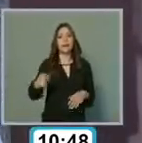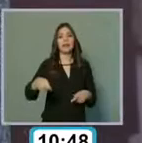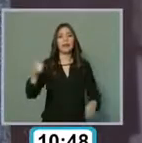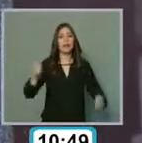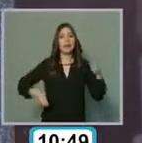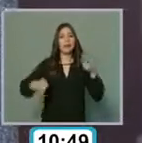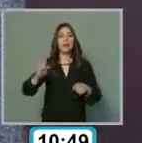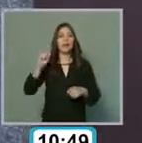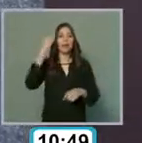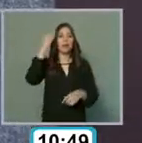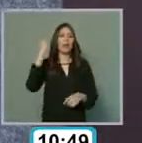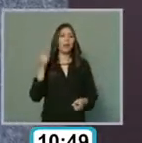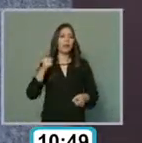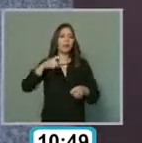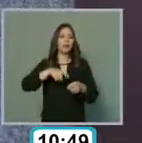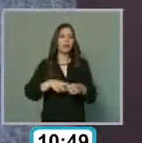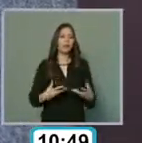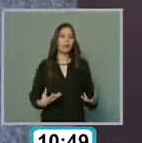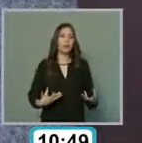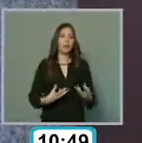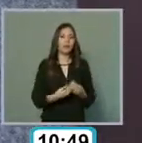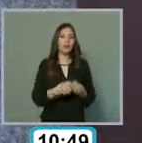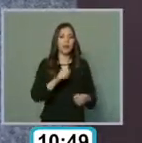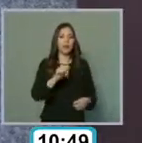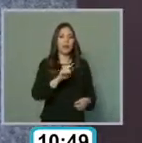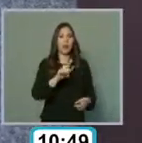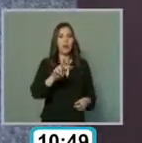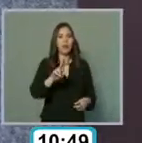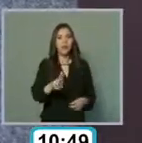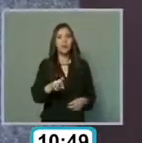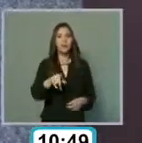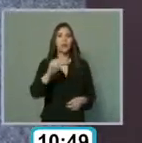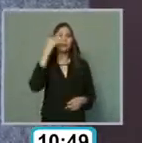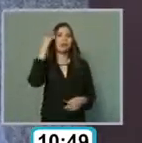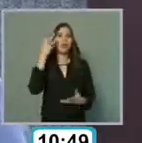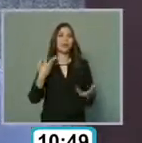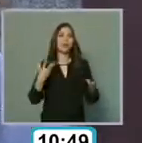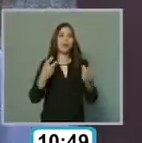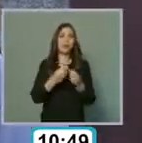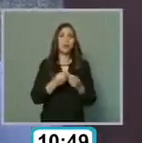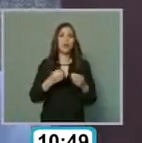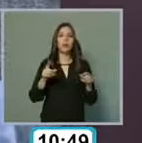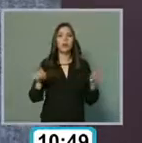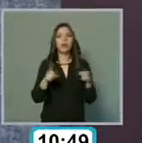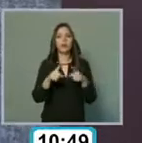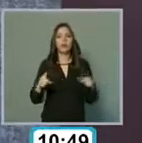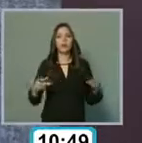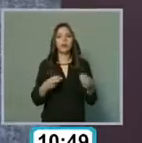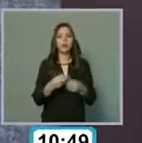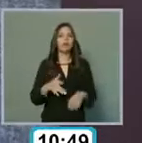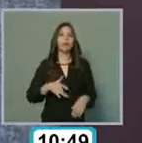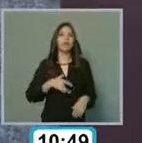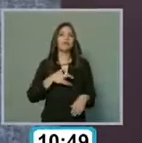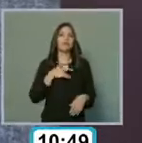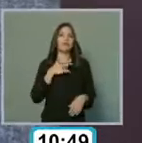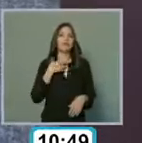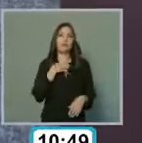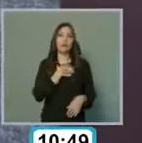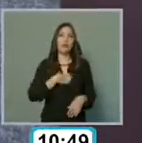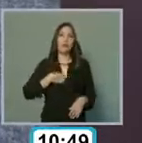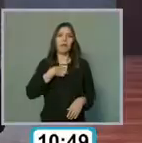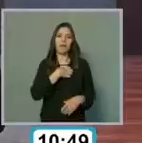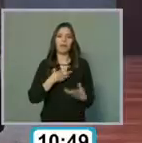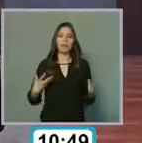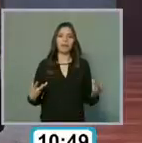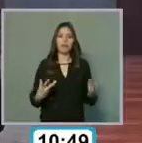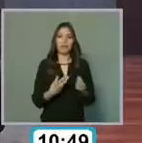entrar con Alu. Ajá. Tenemos poco tiempo de compartir escenario, compartir la música. Y la verdad estoy bastante contento con